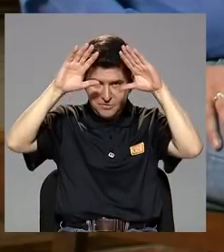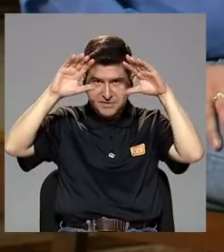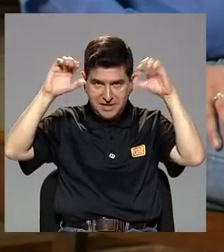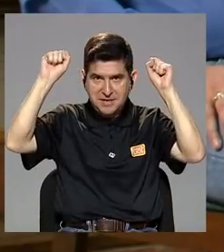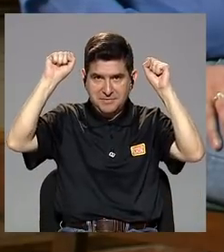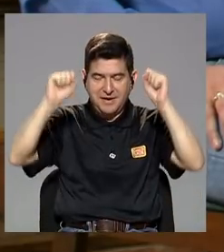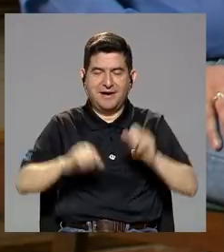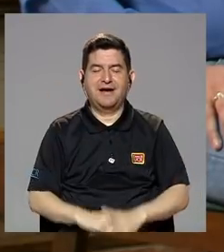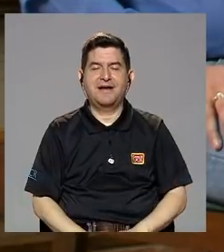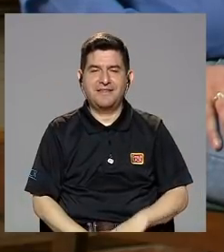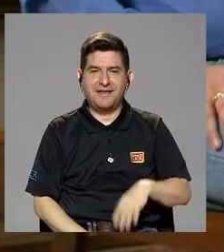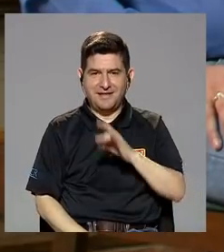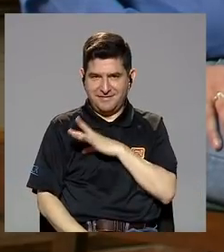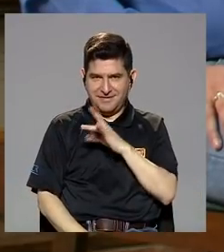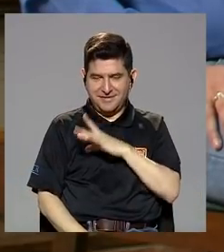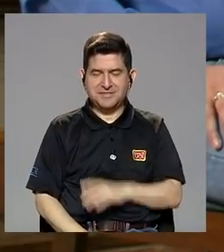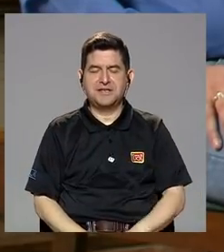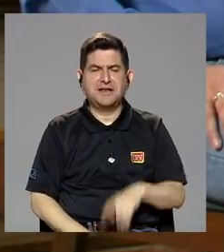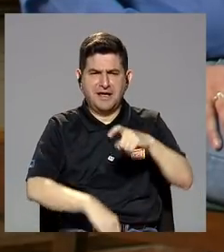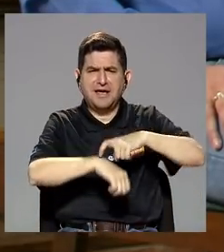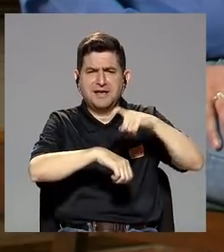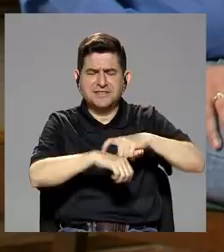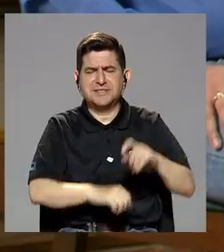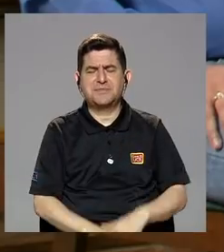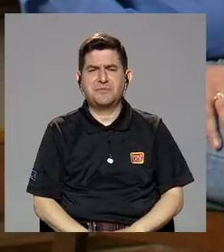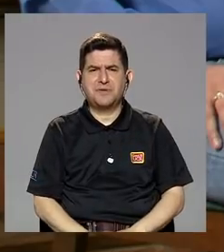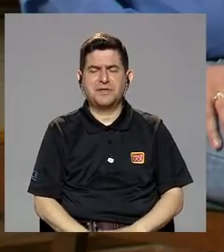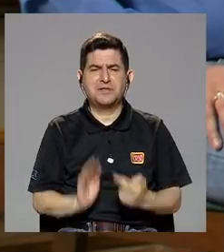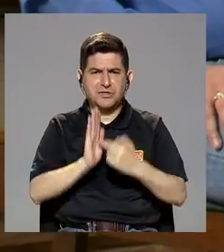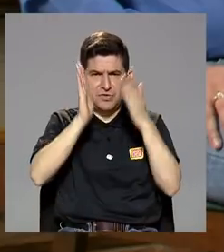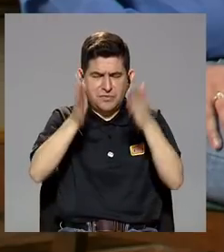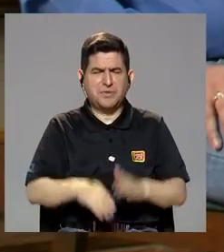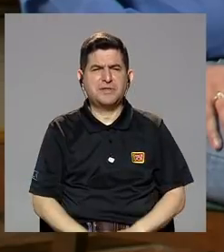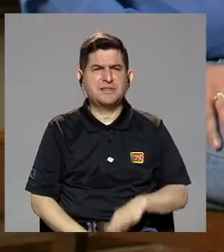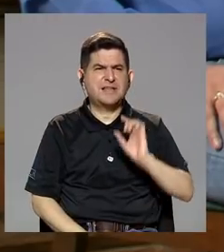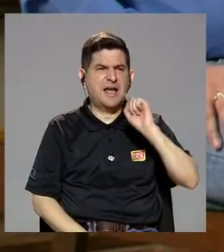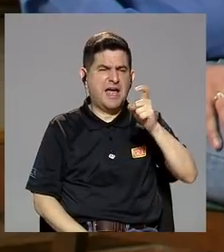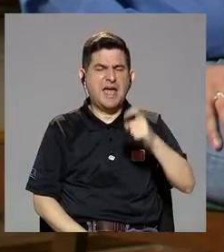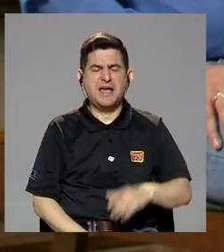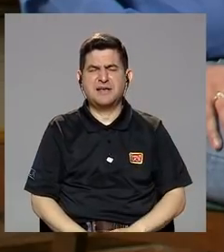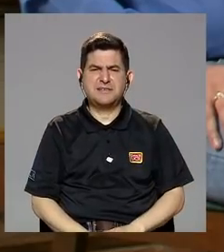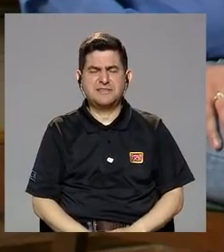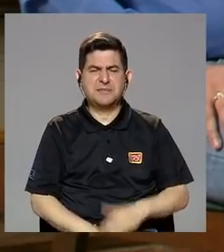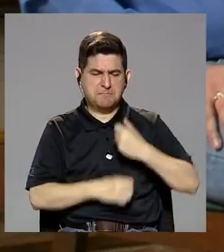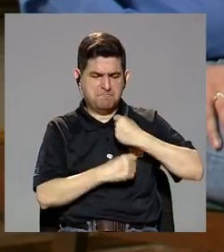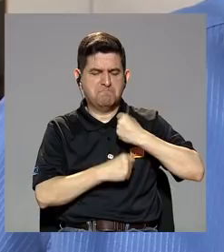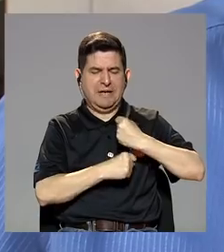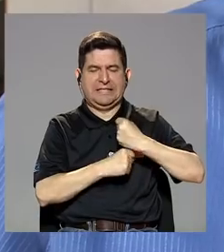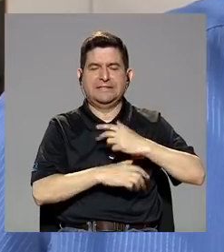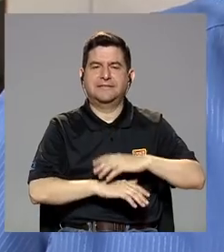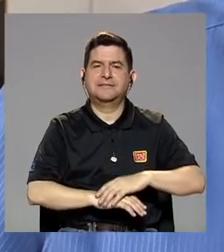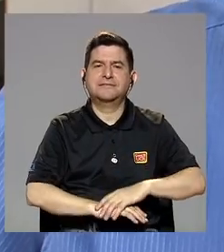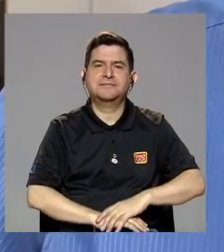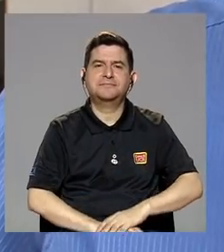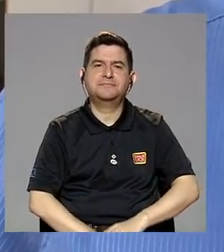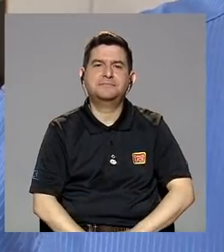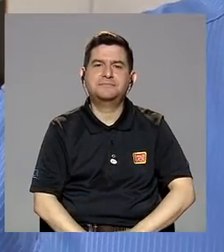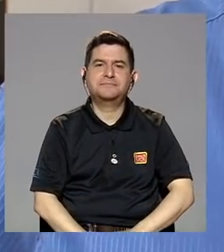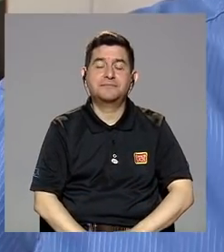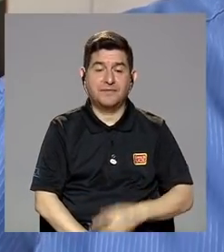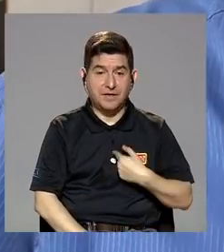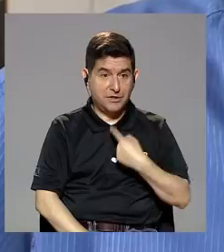de chile en esa época el cónsul era un ex marino o marino no se lo quiera ver ahora militar entonces